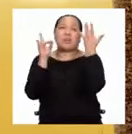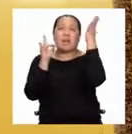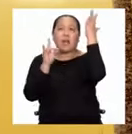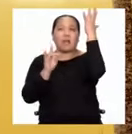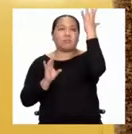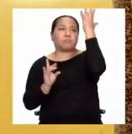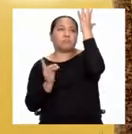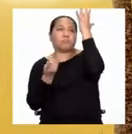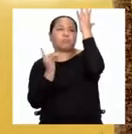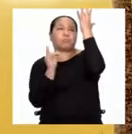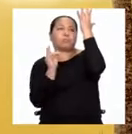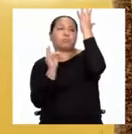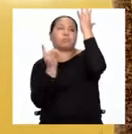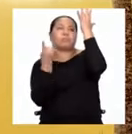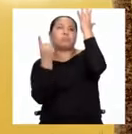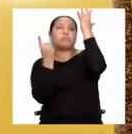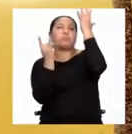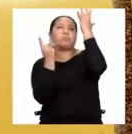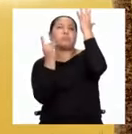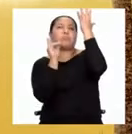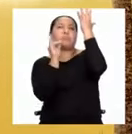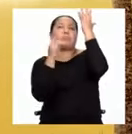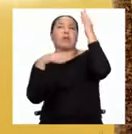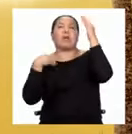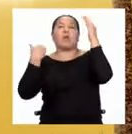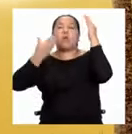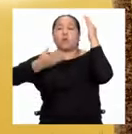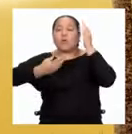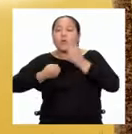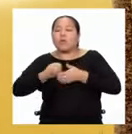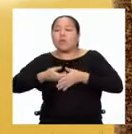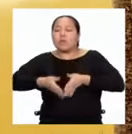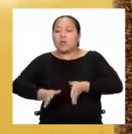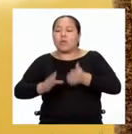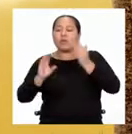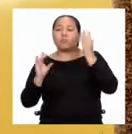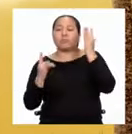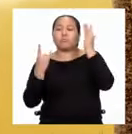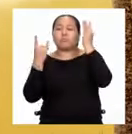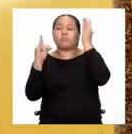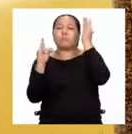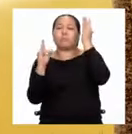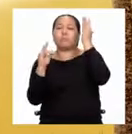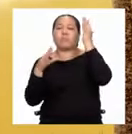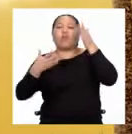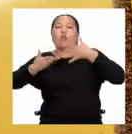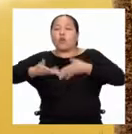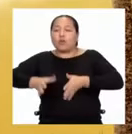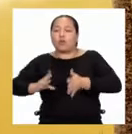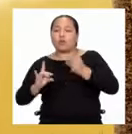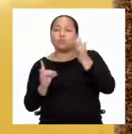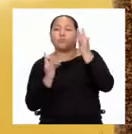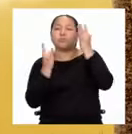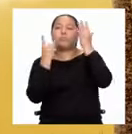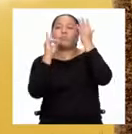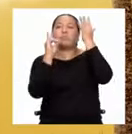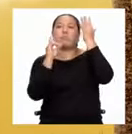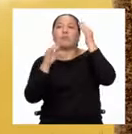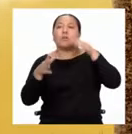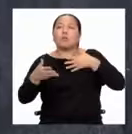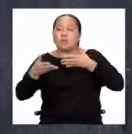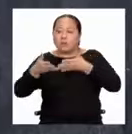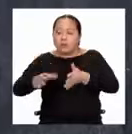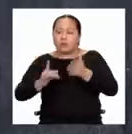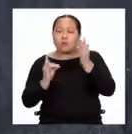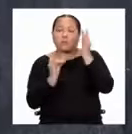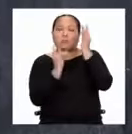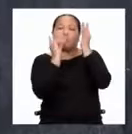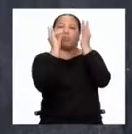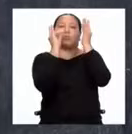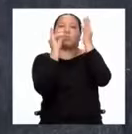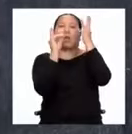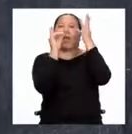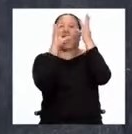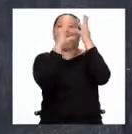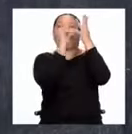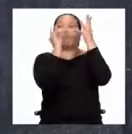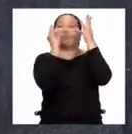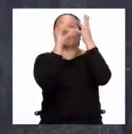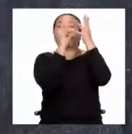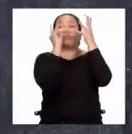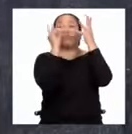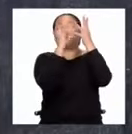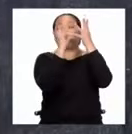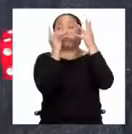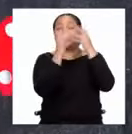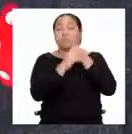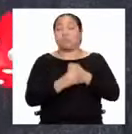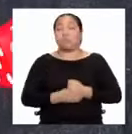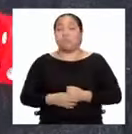fueron alargando sus cuellos generación tras generación. El entorno la obligó a cambiar su morfología. Años más tarde,